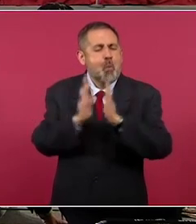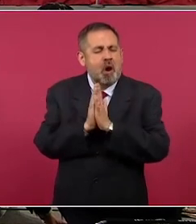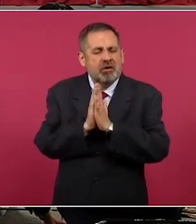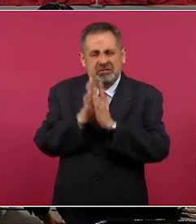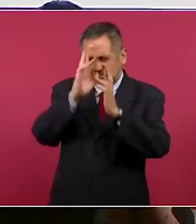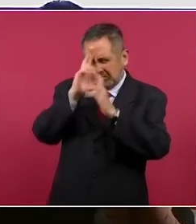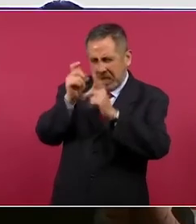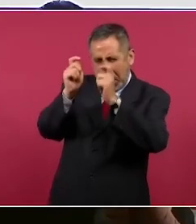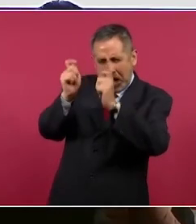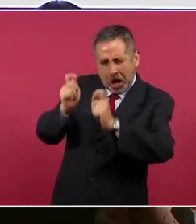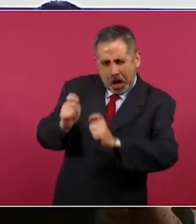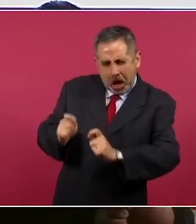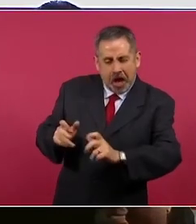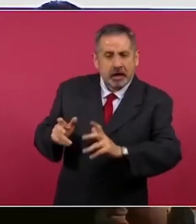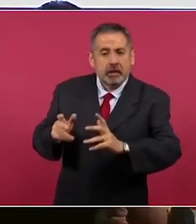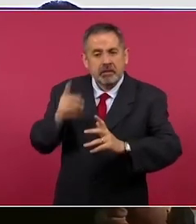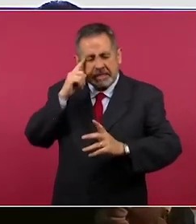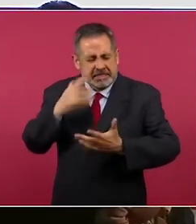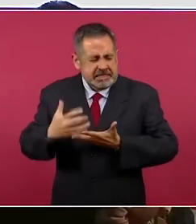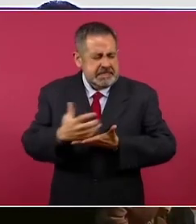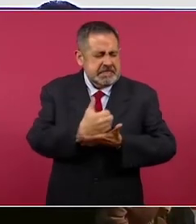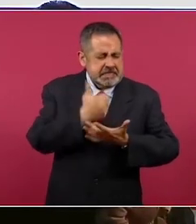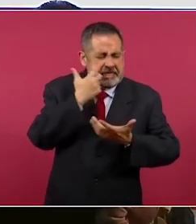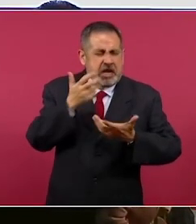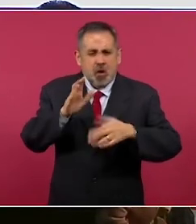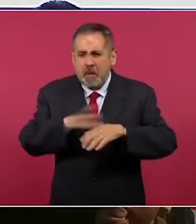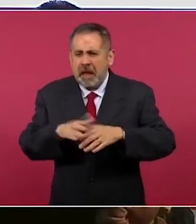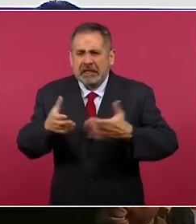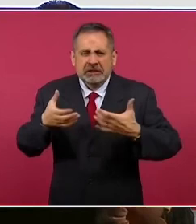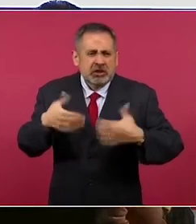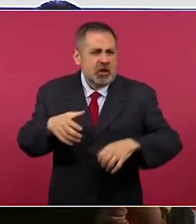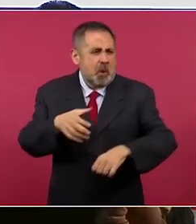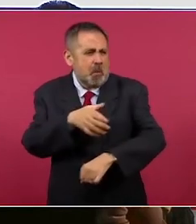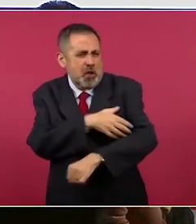para llegar y acumular poder.